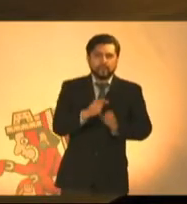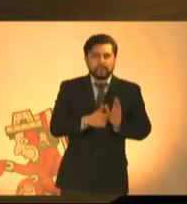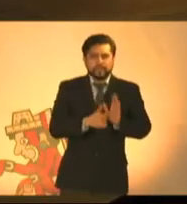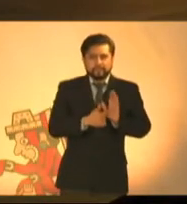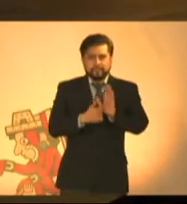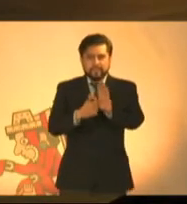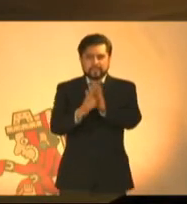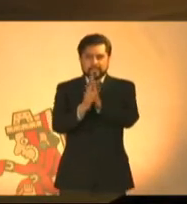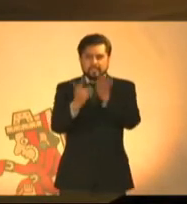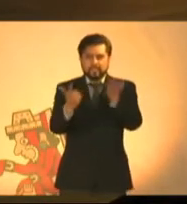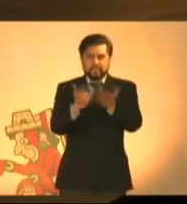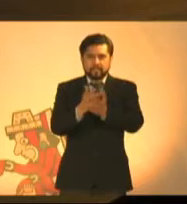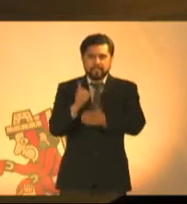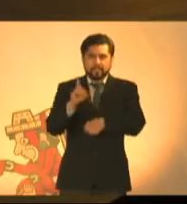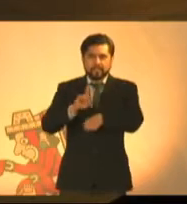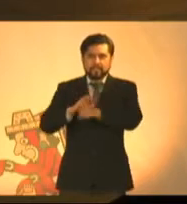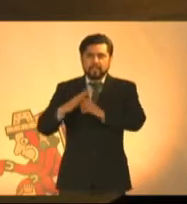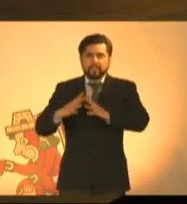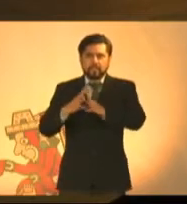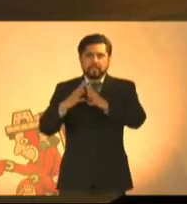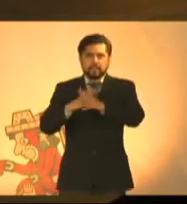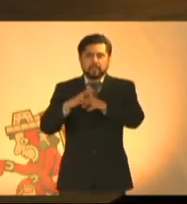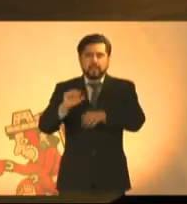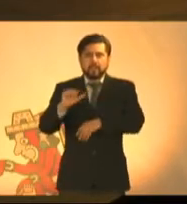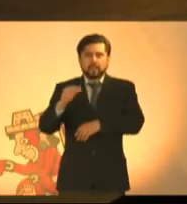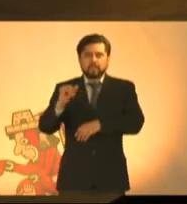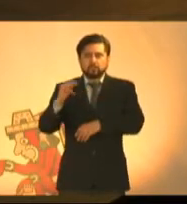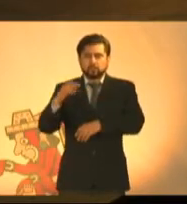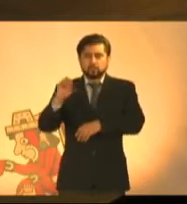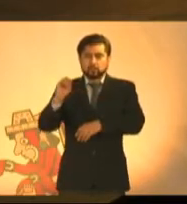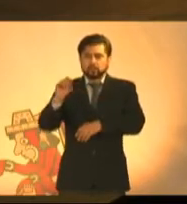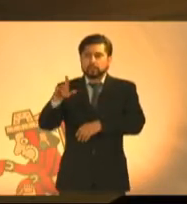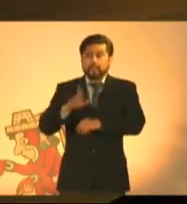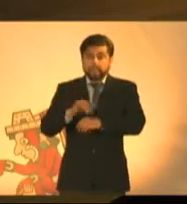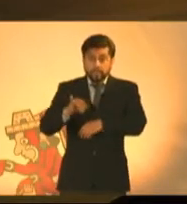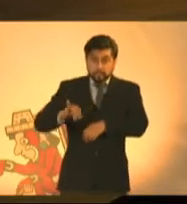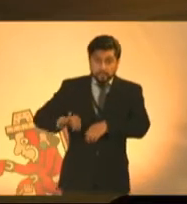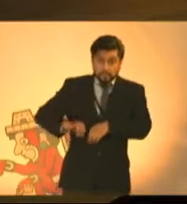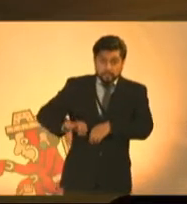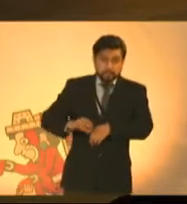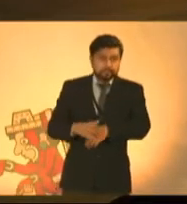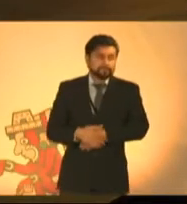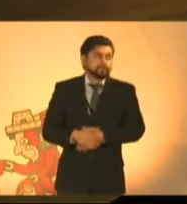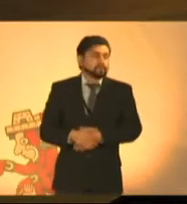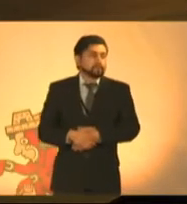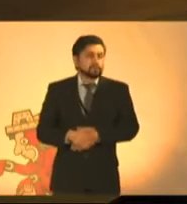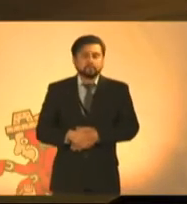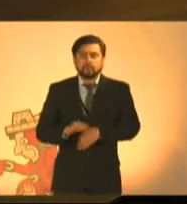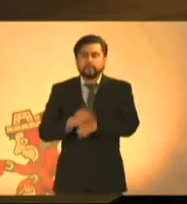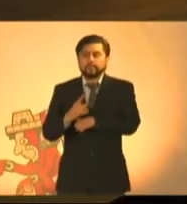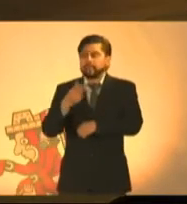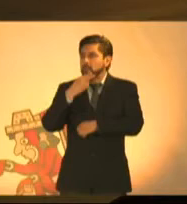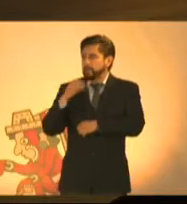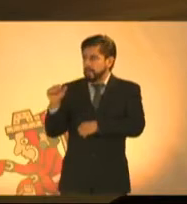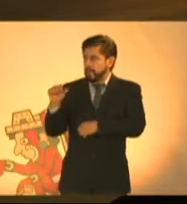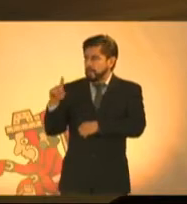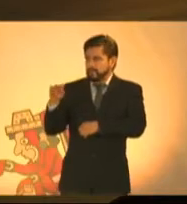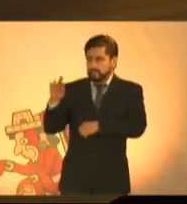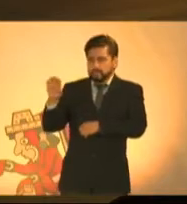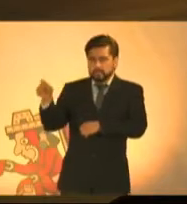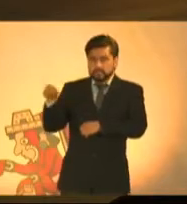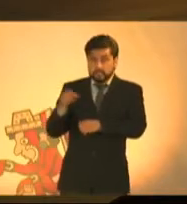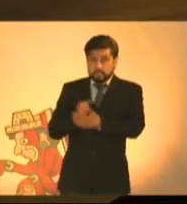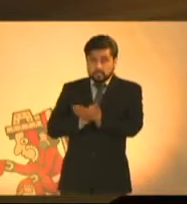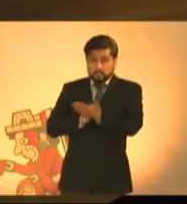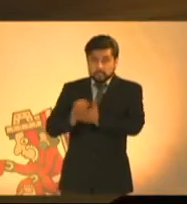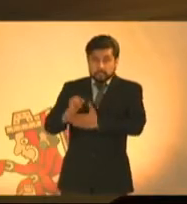guerra en ayacucho se vuelve interesante porque cuando andrés decide que las conmemoraciones